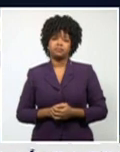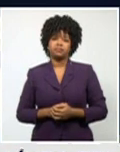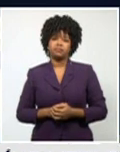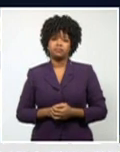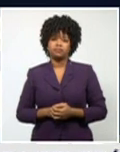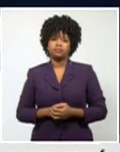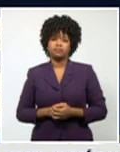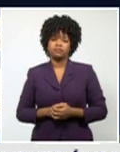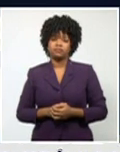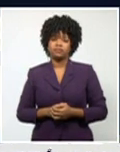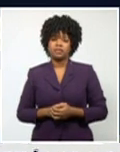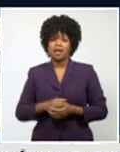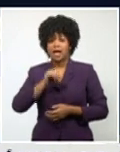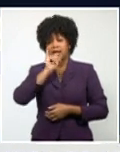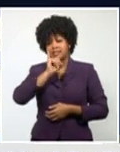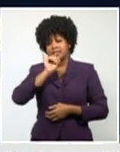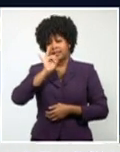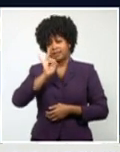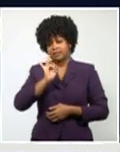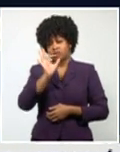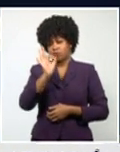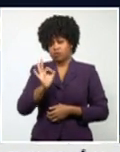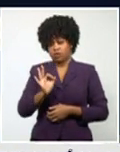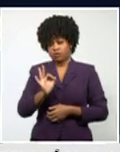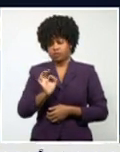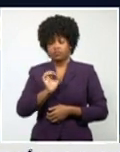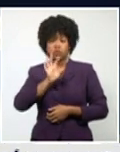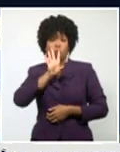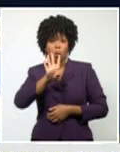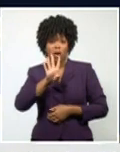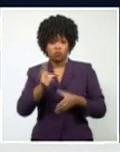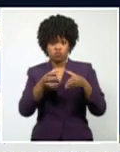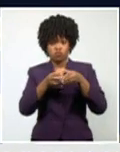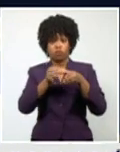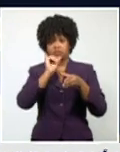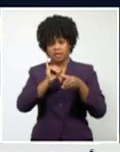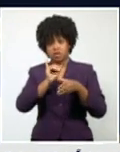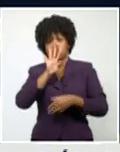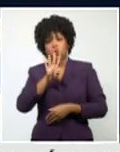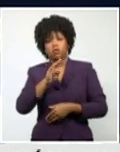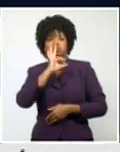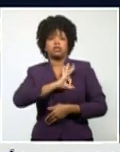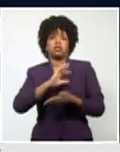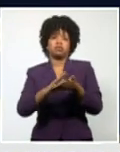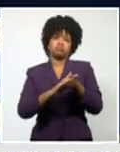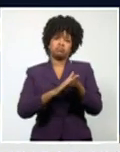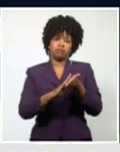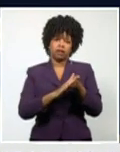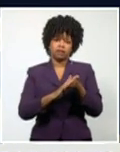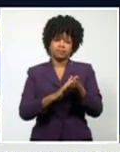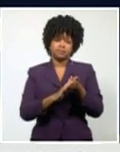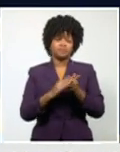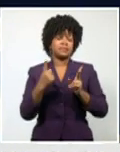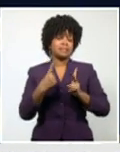El 67%, o sea, 4 de los 6, fueron asintomáticos. Y con esto